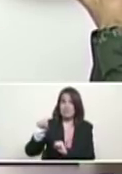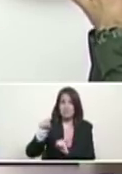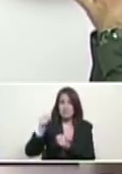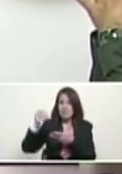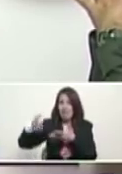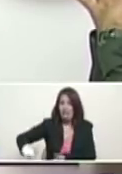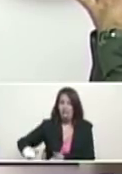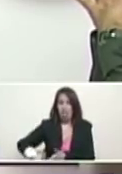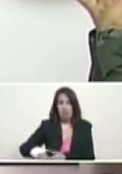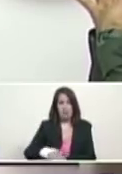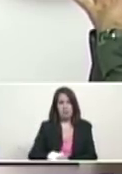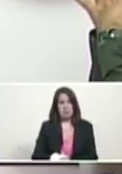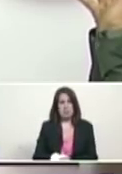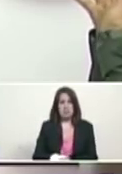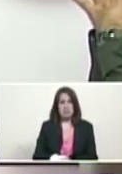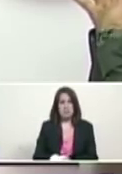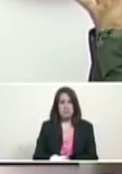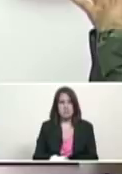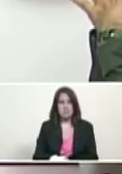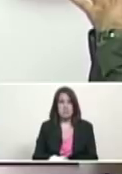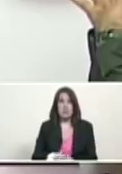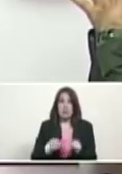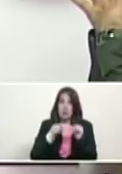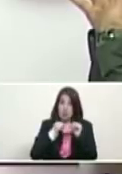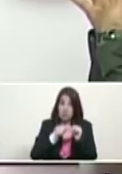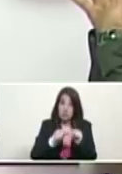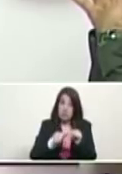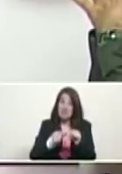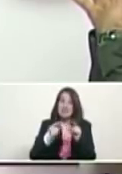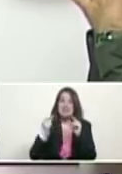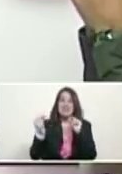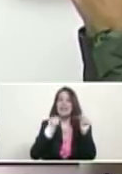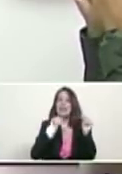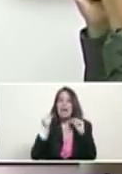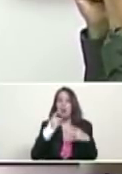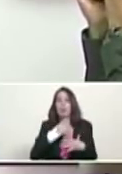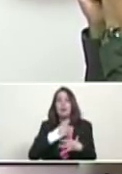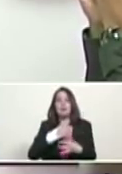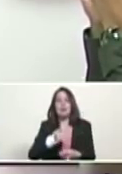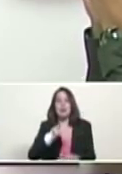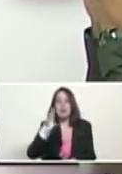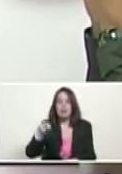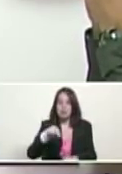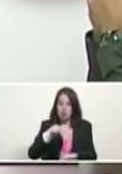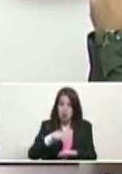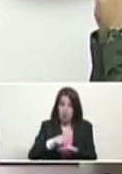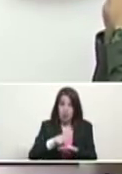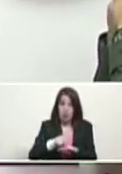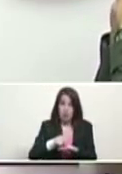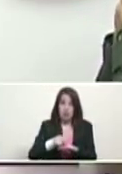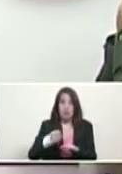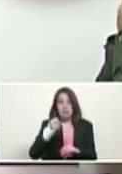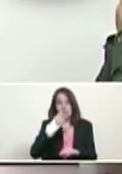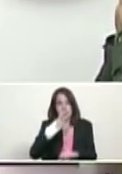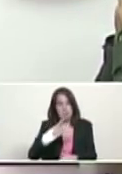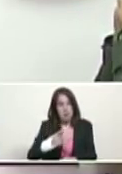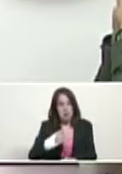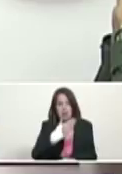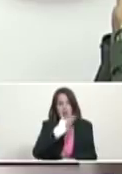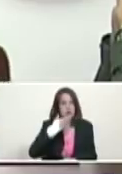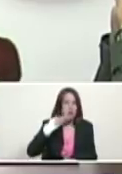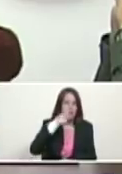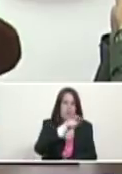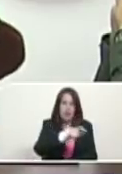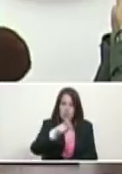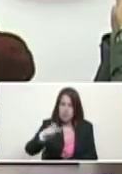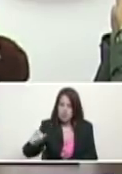derrotados. Y tiene que prevalecer el diálogo por el interés nacional, el diálogo por el bien común de todos los venezolanos y venezolanas,